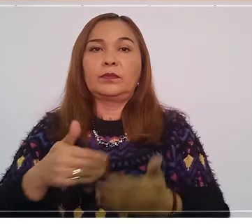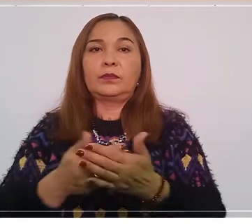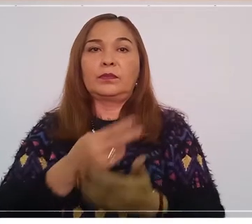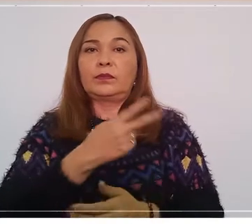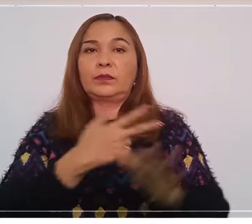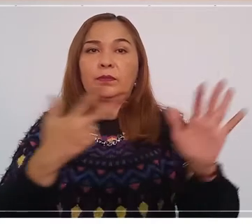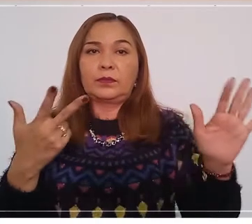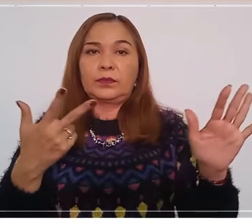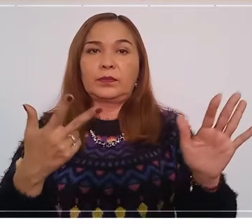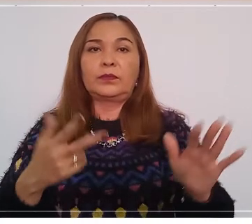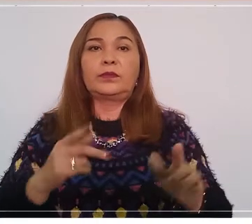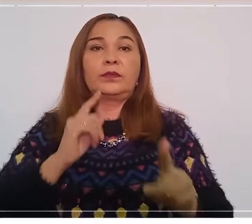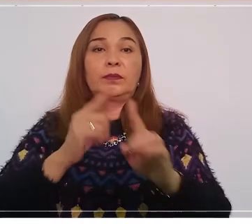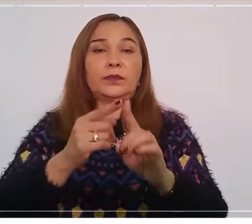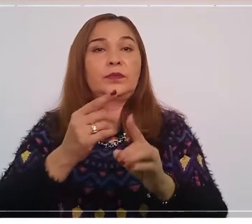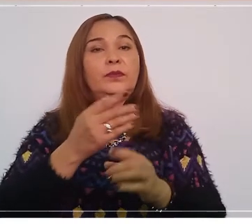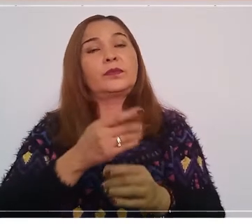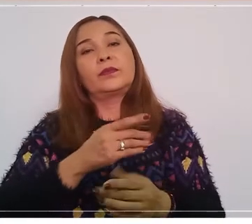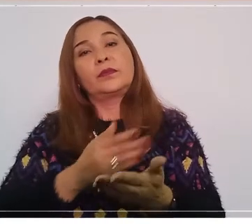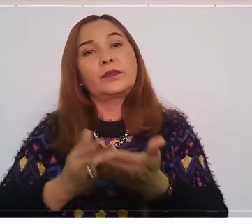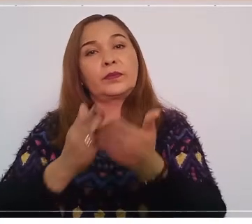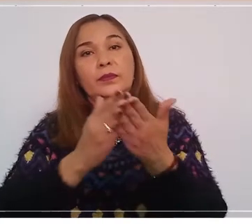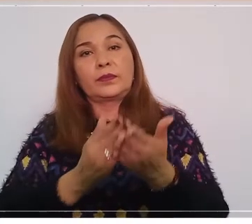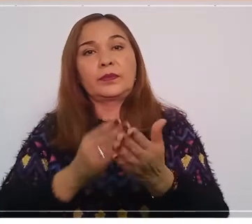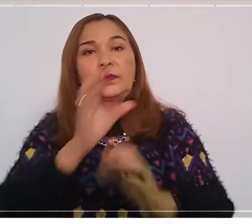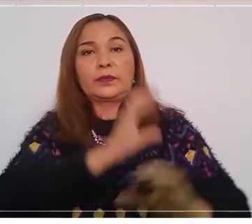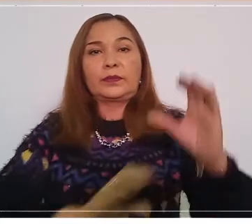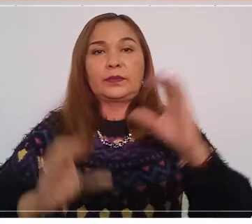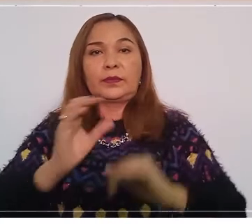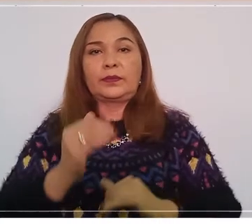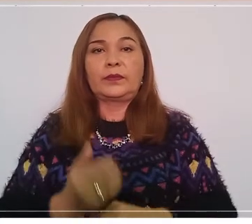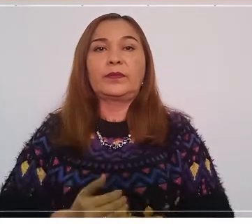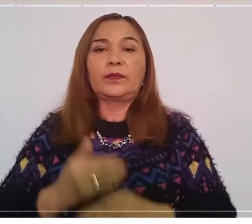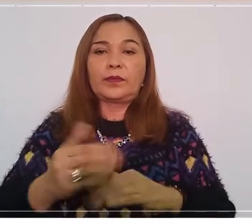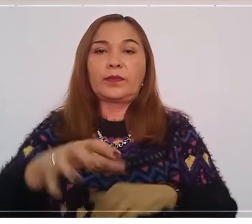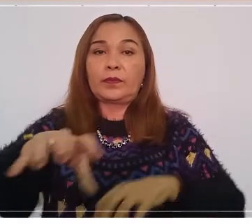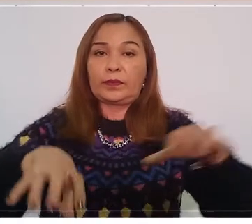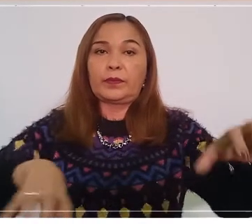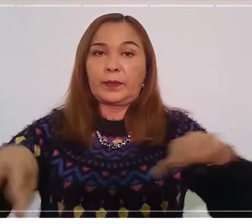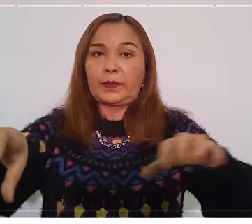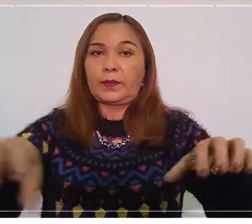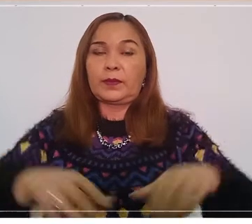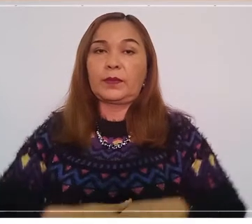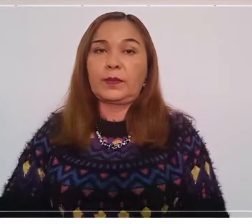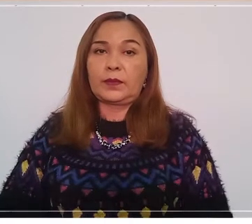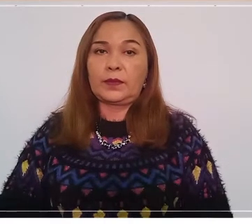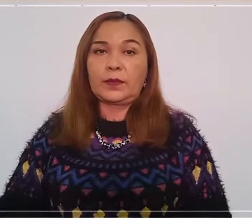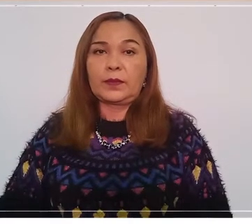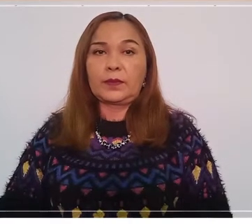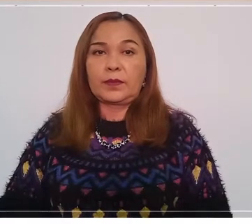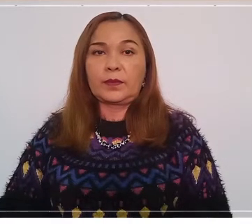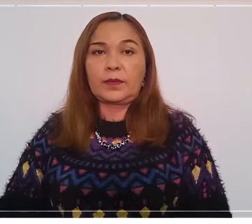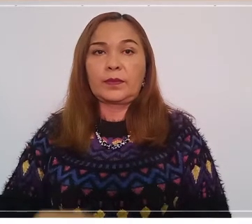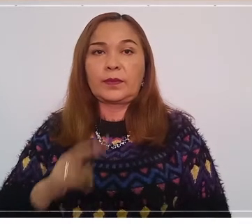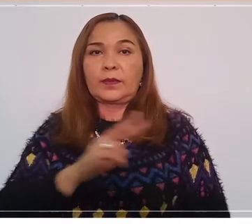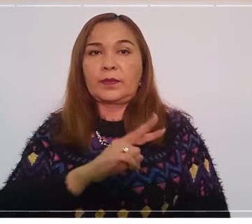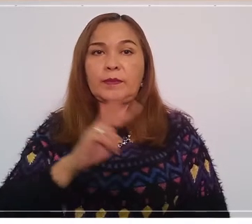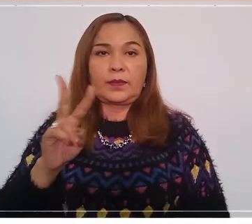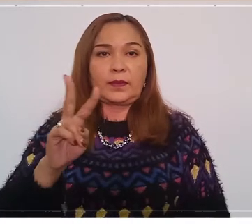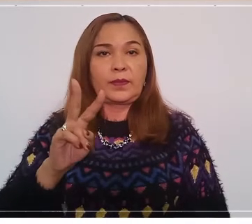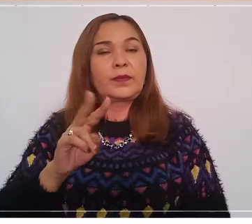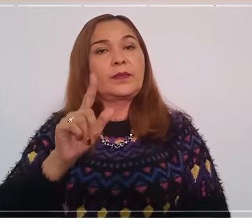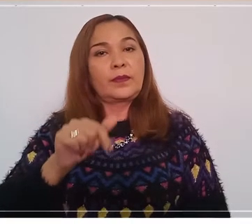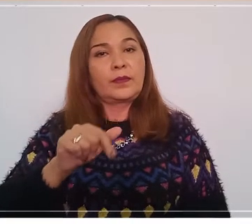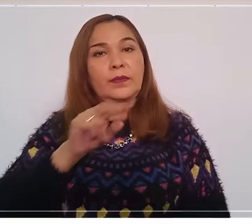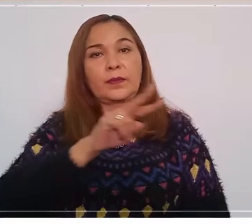al 28 reto estudiantil de ciencias fase estadal 10 22